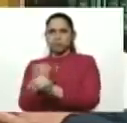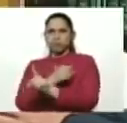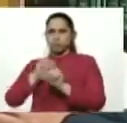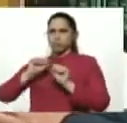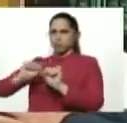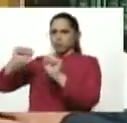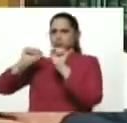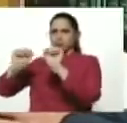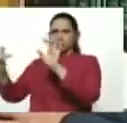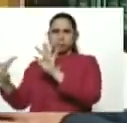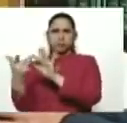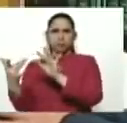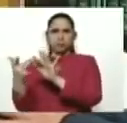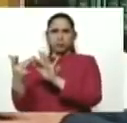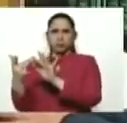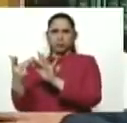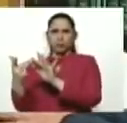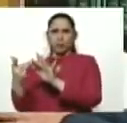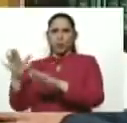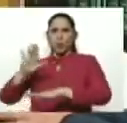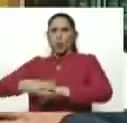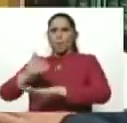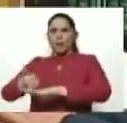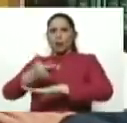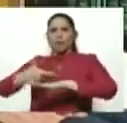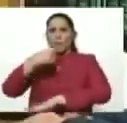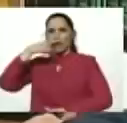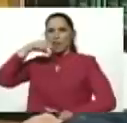está vinculada al régimen de Maduro.